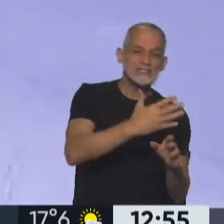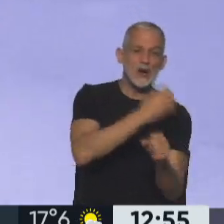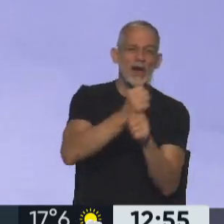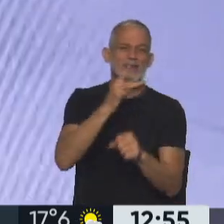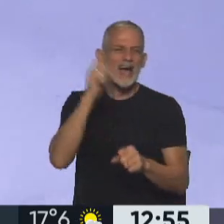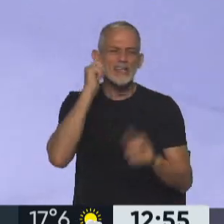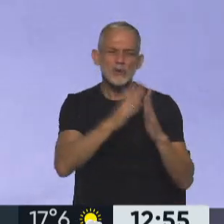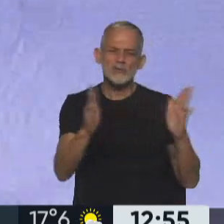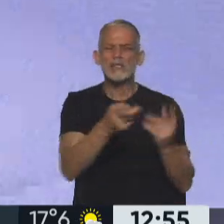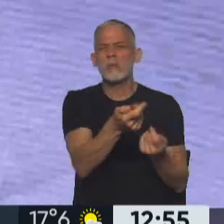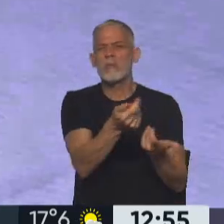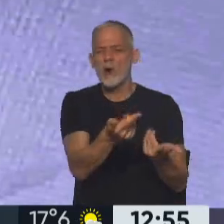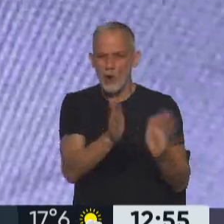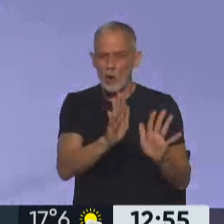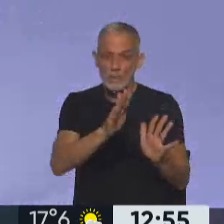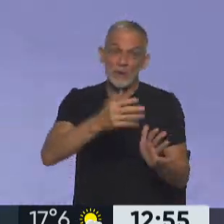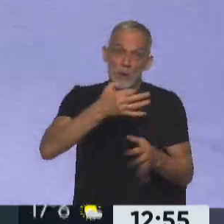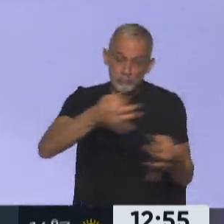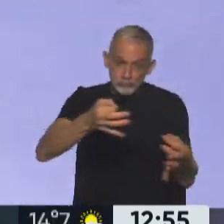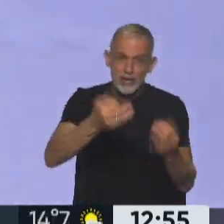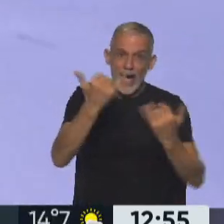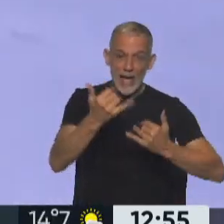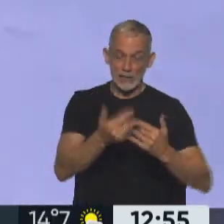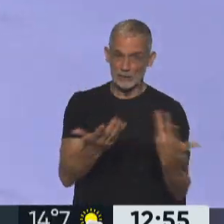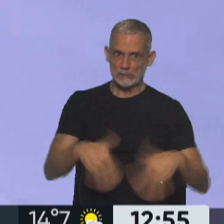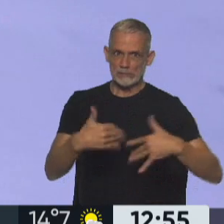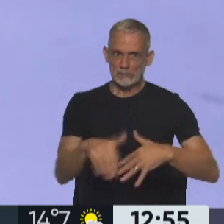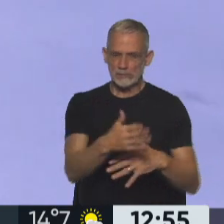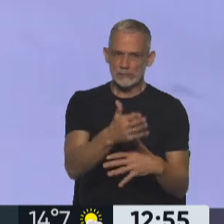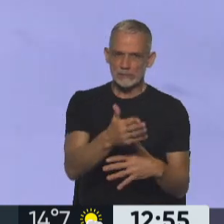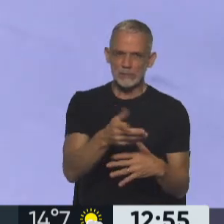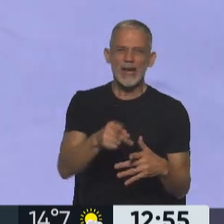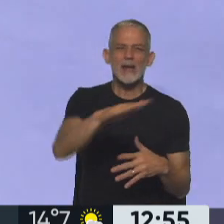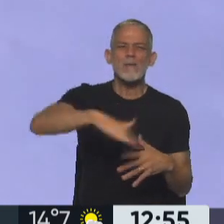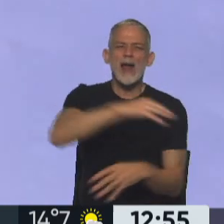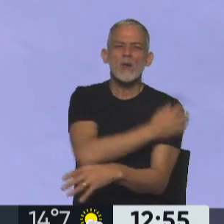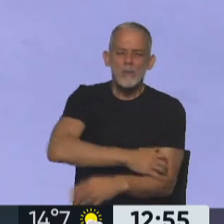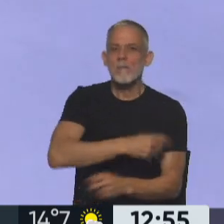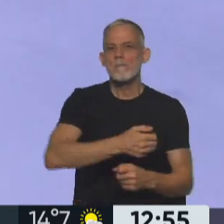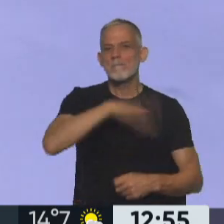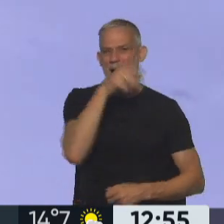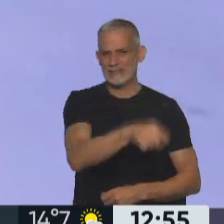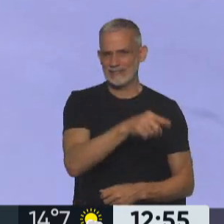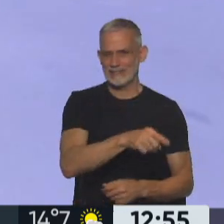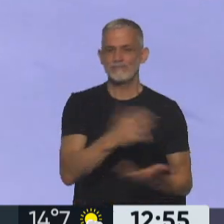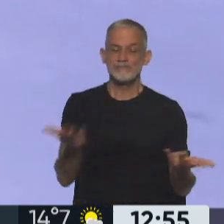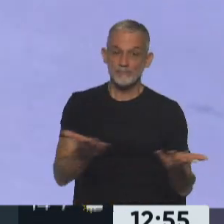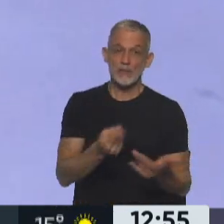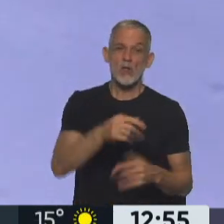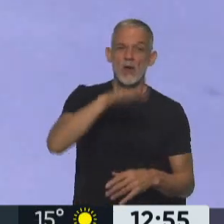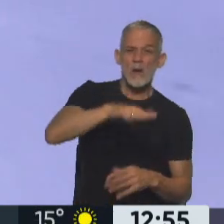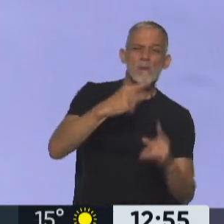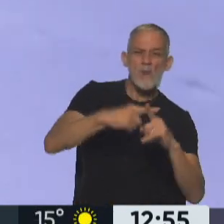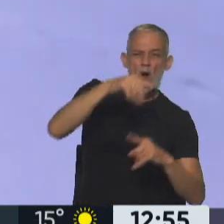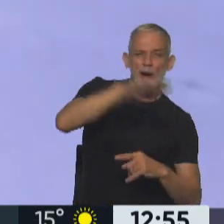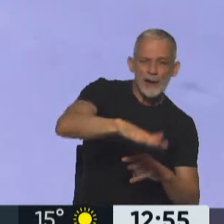general es chico, lo cierto es que hay mayor densidad de hechos de esta violencia en barrios populares. Es decir, no es la condición de niña la